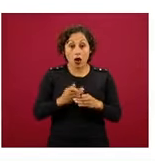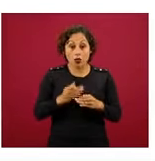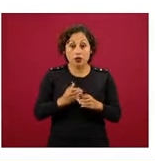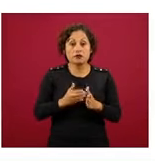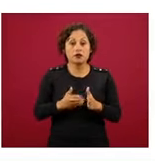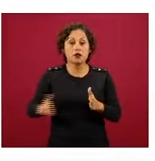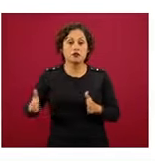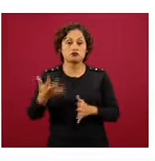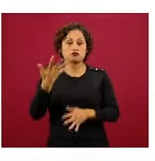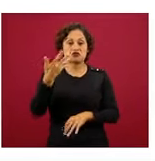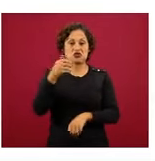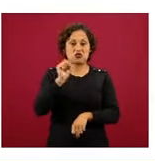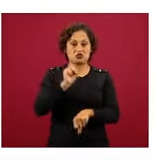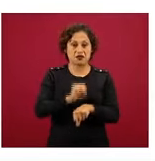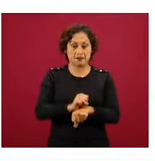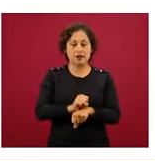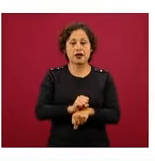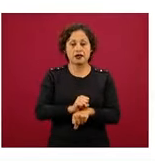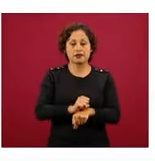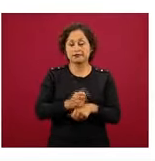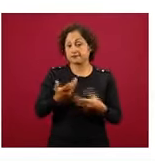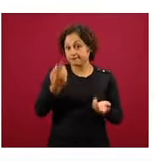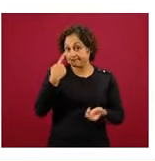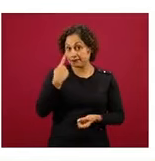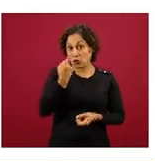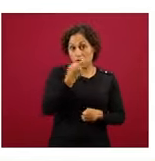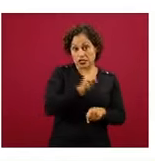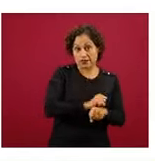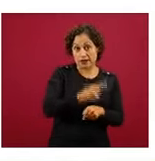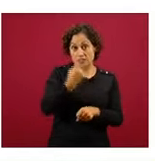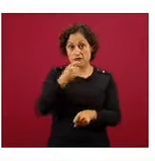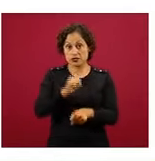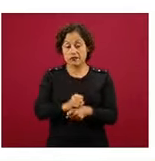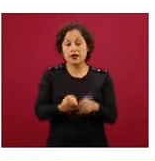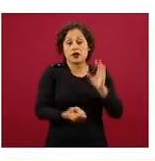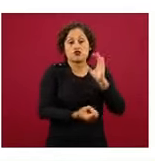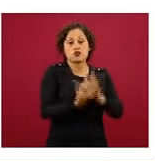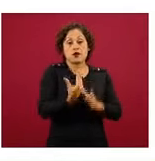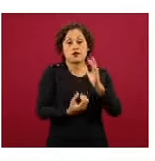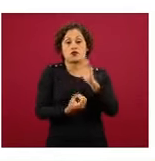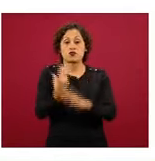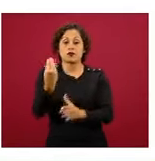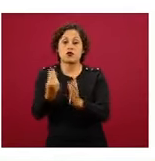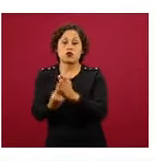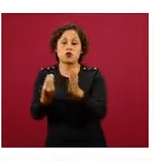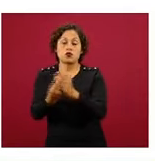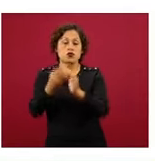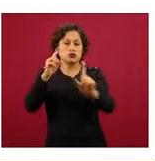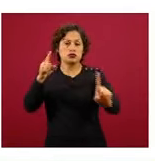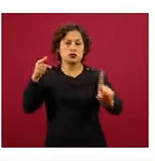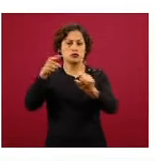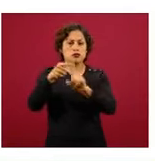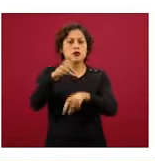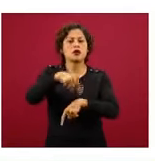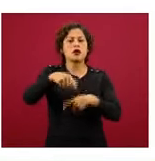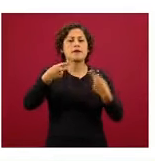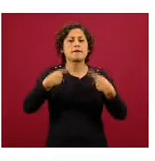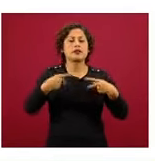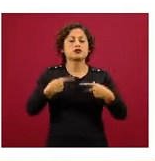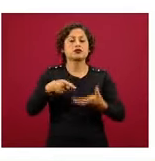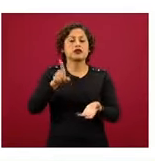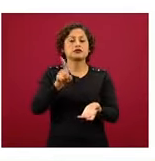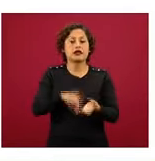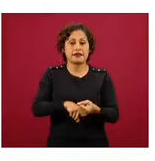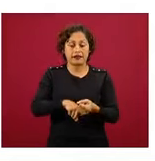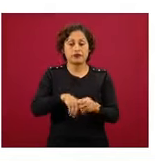semanas, cada semana abrimos una nueva generación, está dirigido a los profesionales que trabajan en instituciones de cuidados de largo